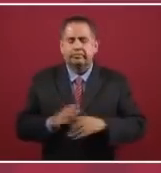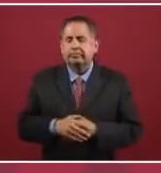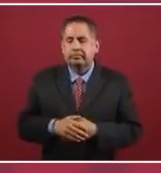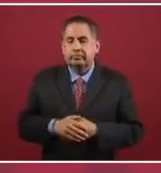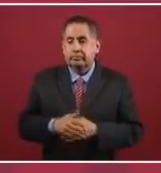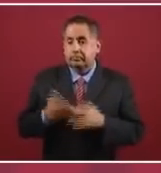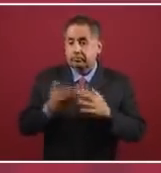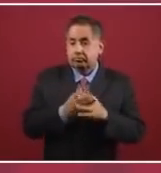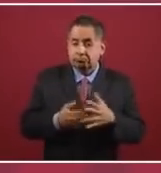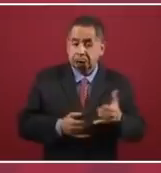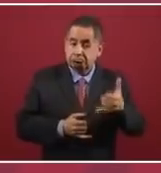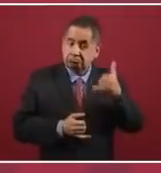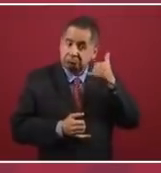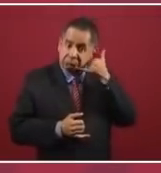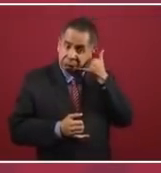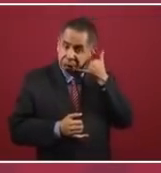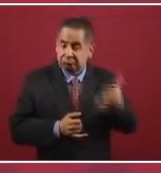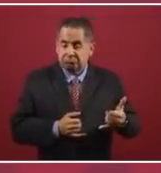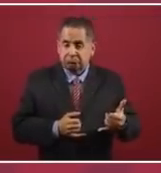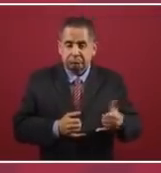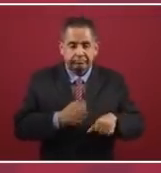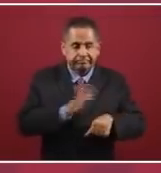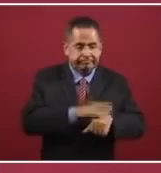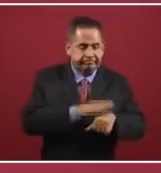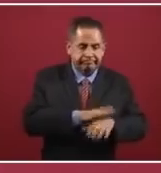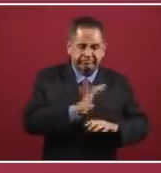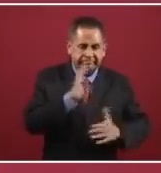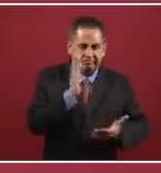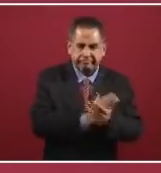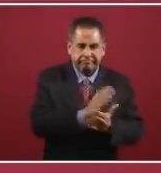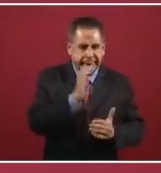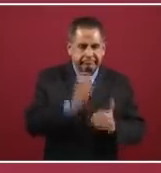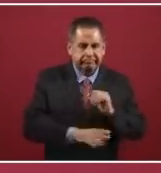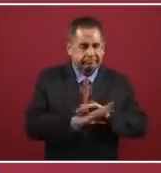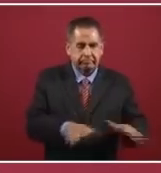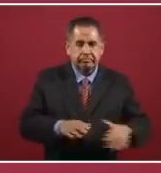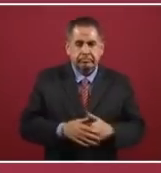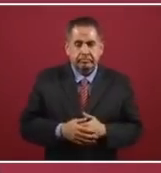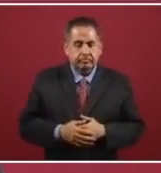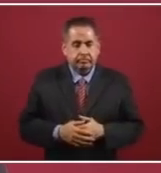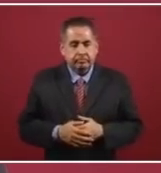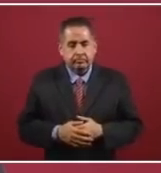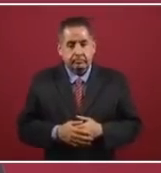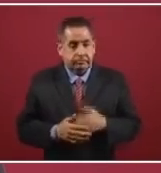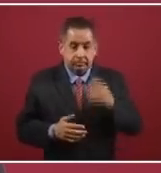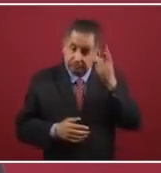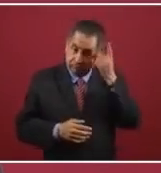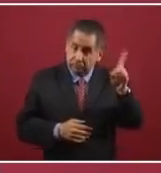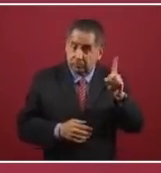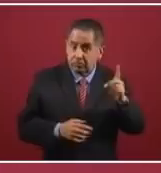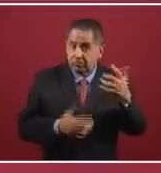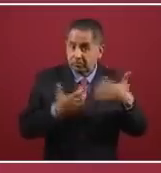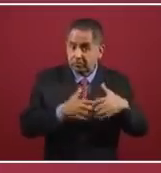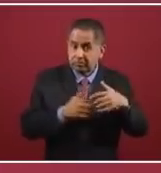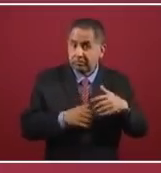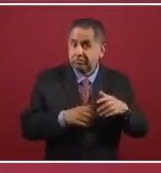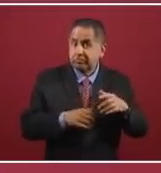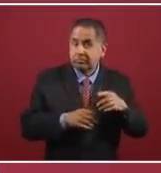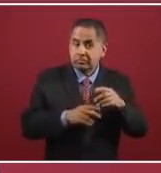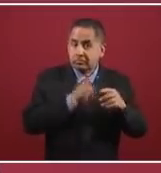corte la llamada telefónica del dueño.